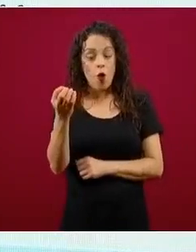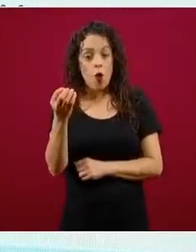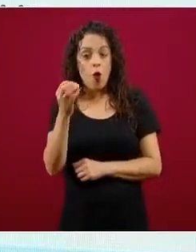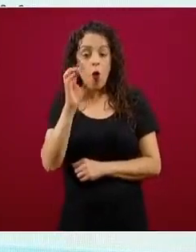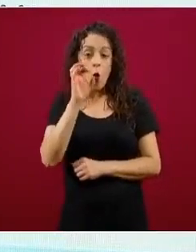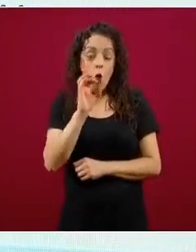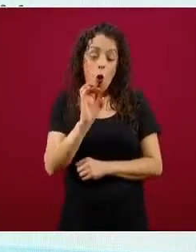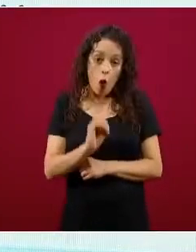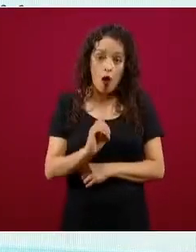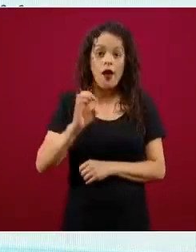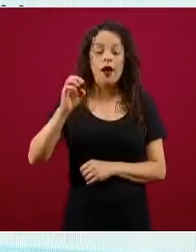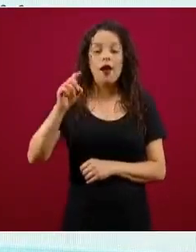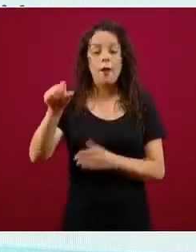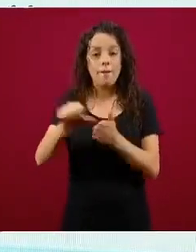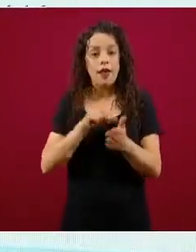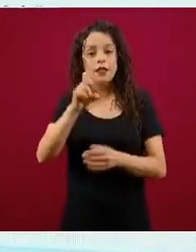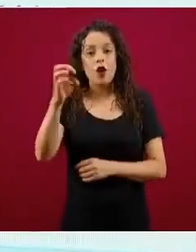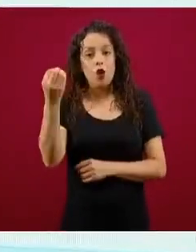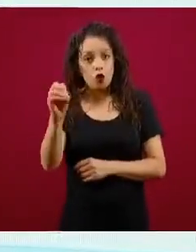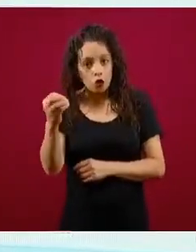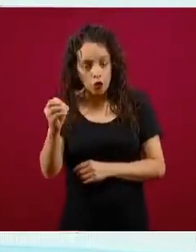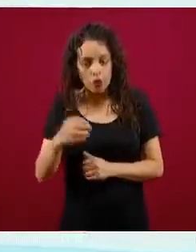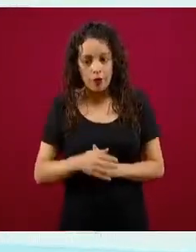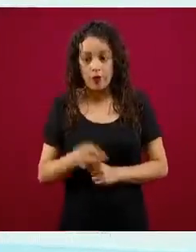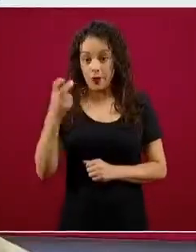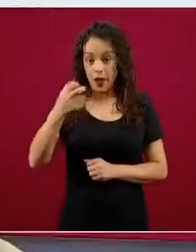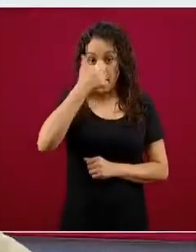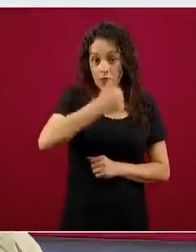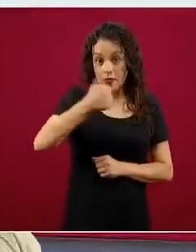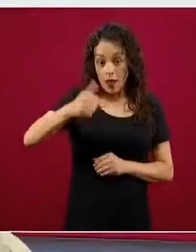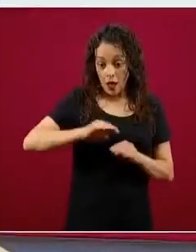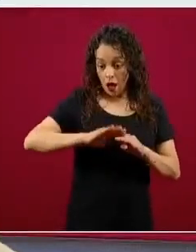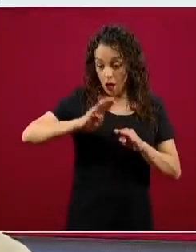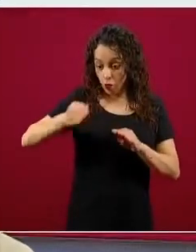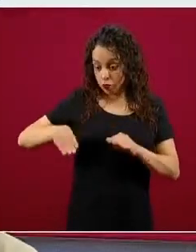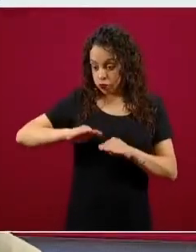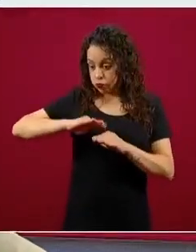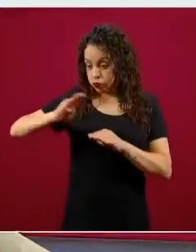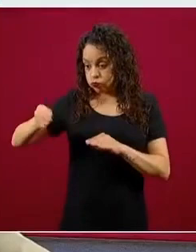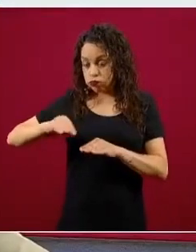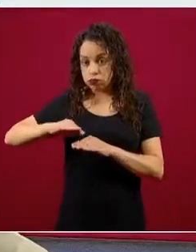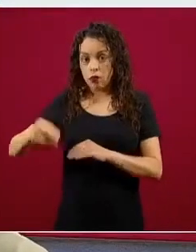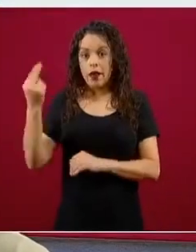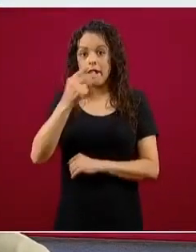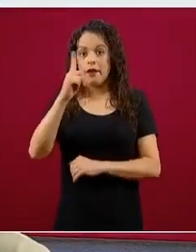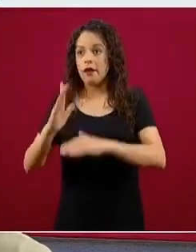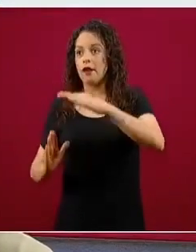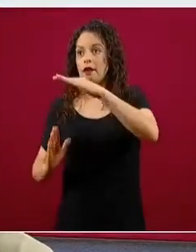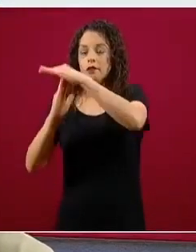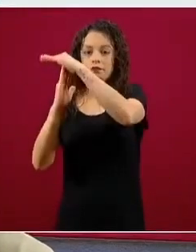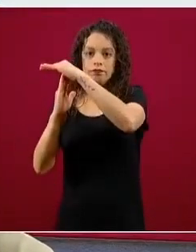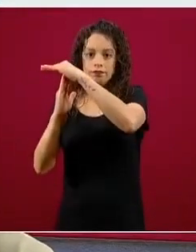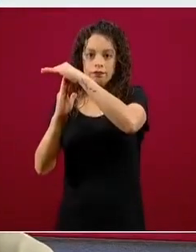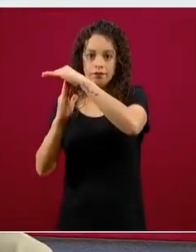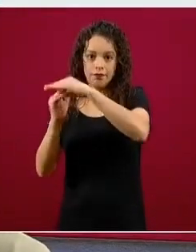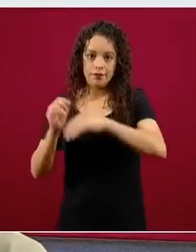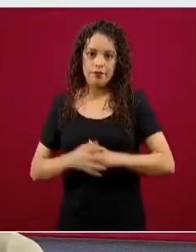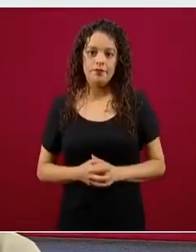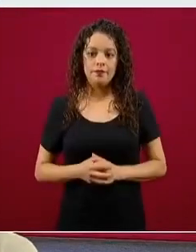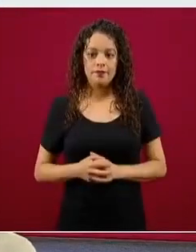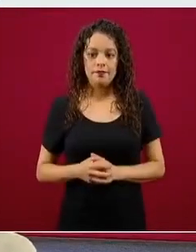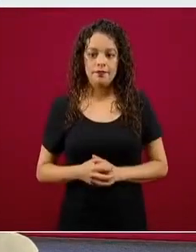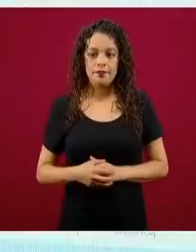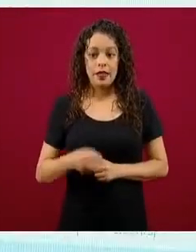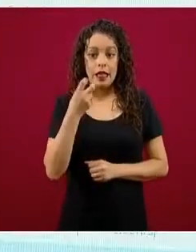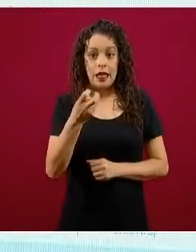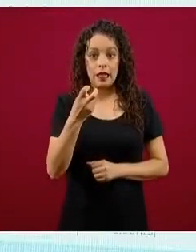proyección. Cada una de esas curvas tiene su momento cumbre, su pico, su cresta.